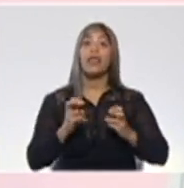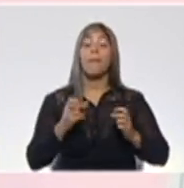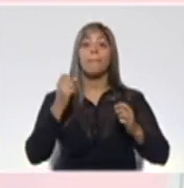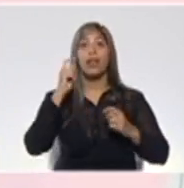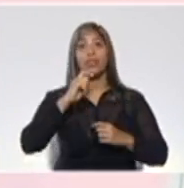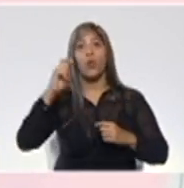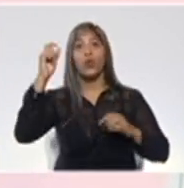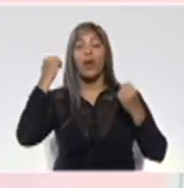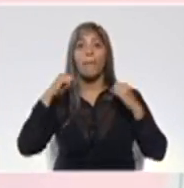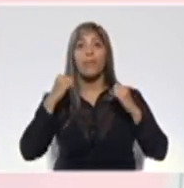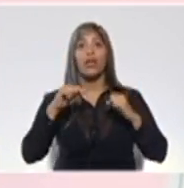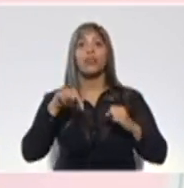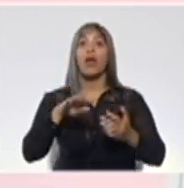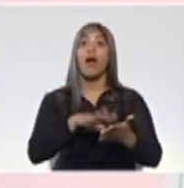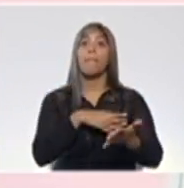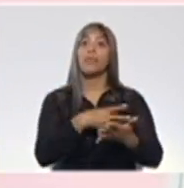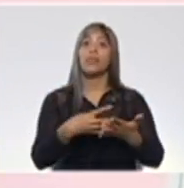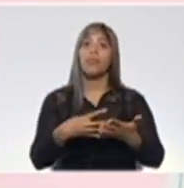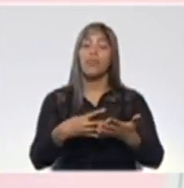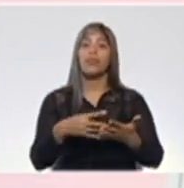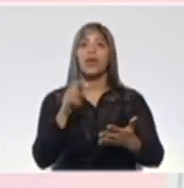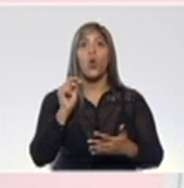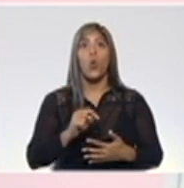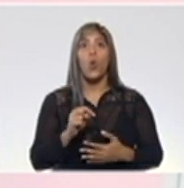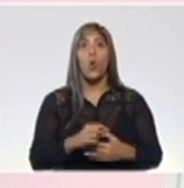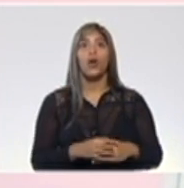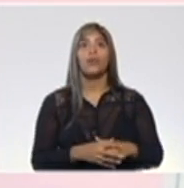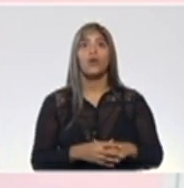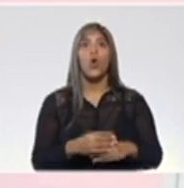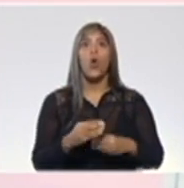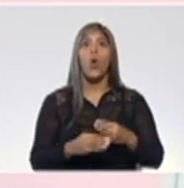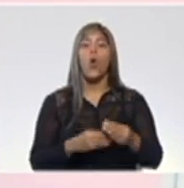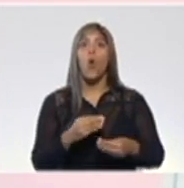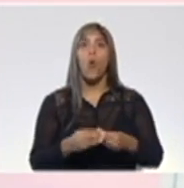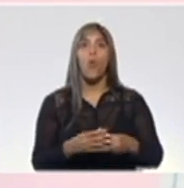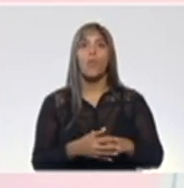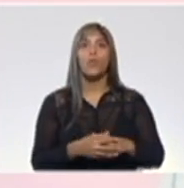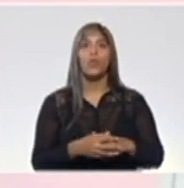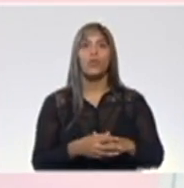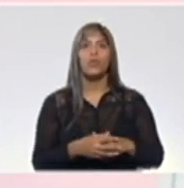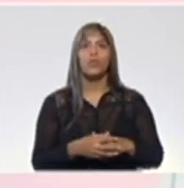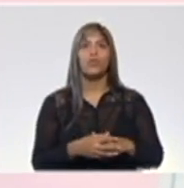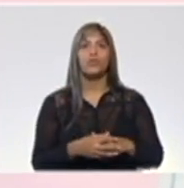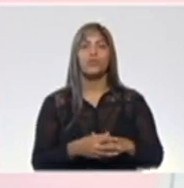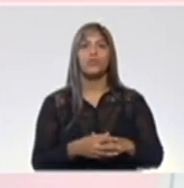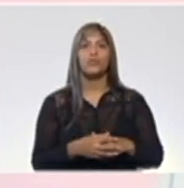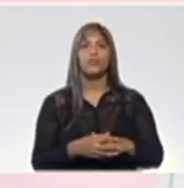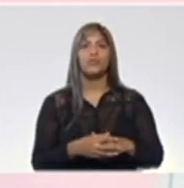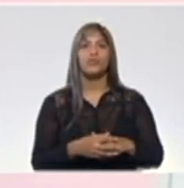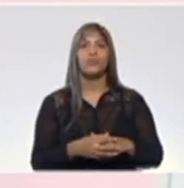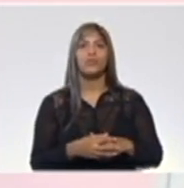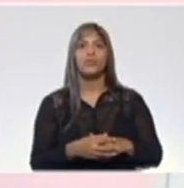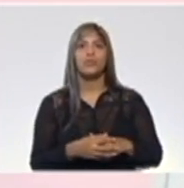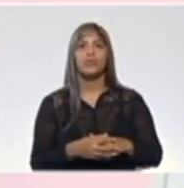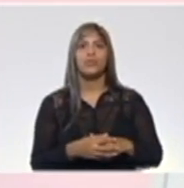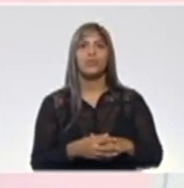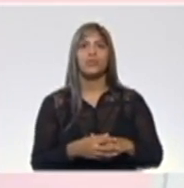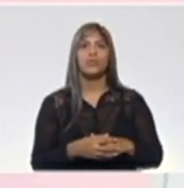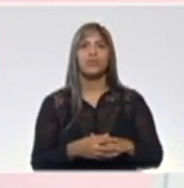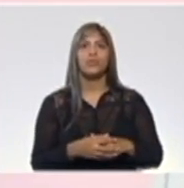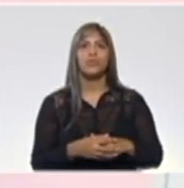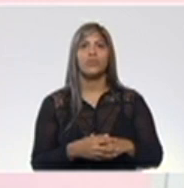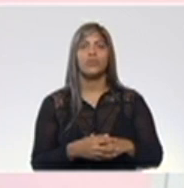del área de formación de matemática para el día de hoy son las funciones biyectivas, sobreyectivas y